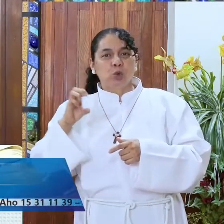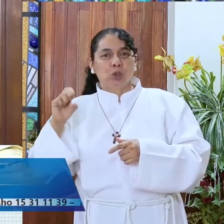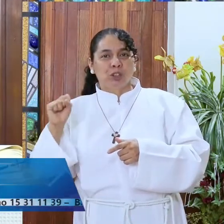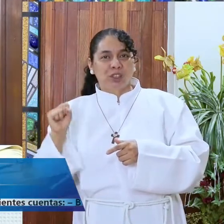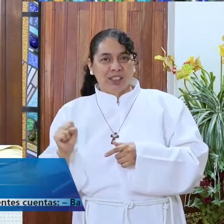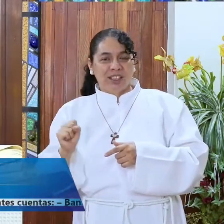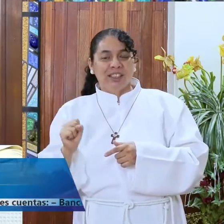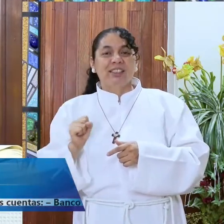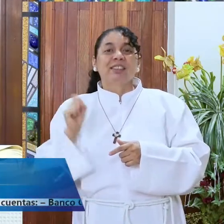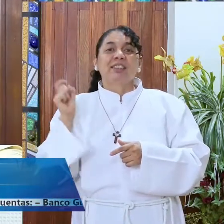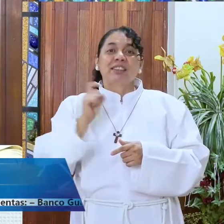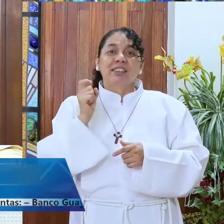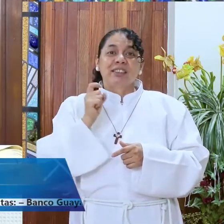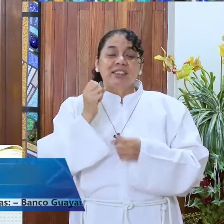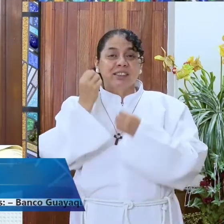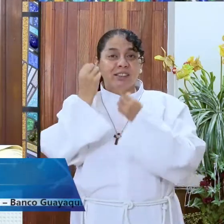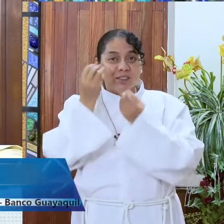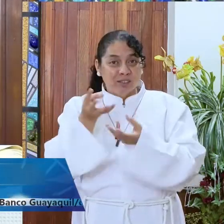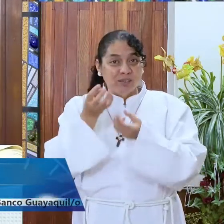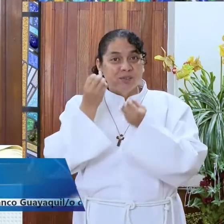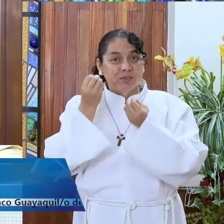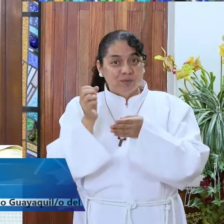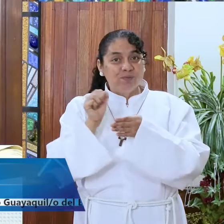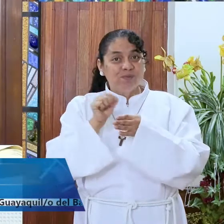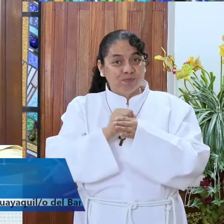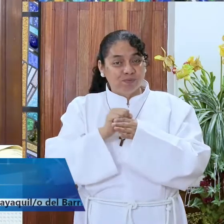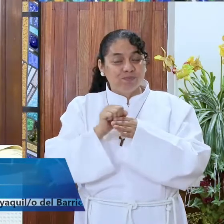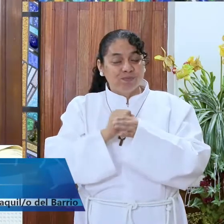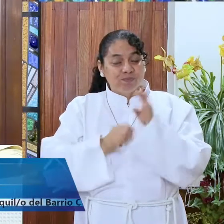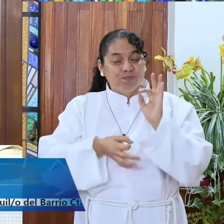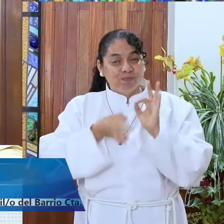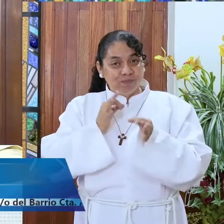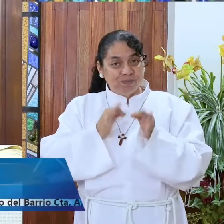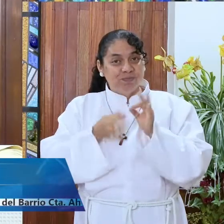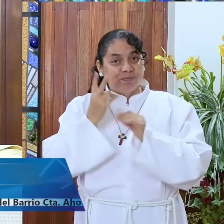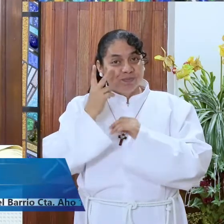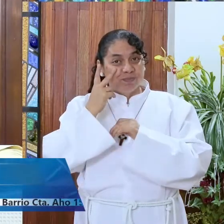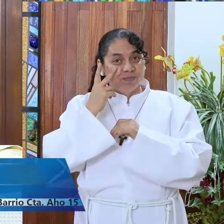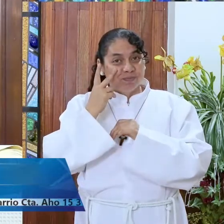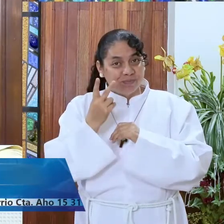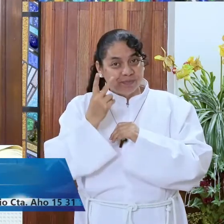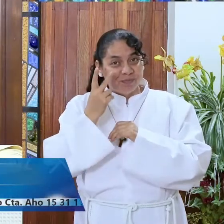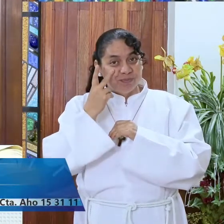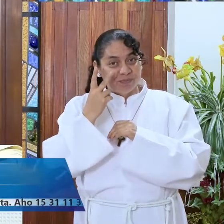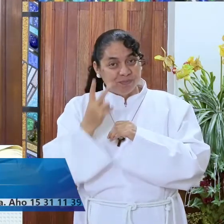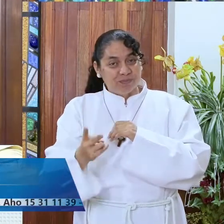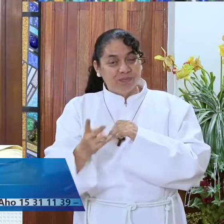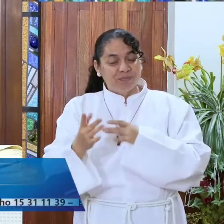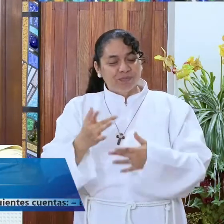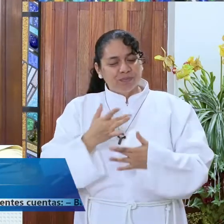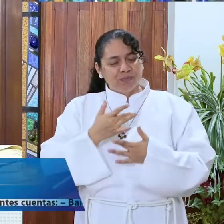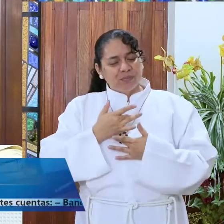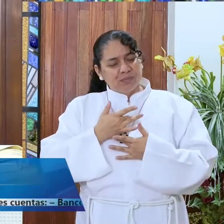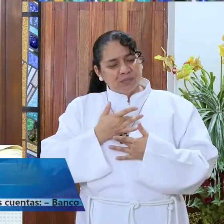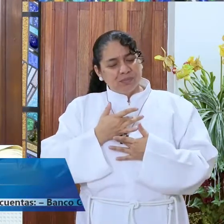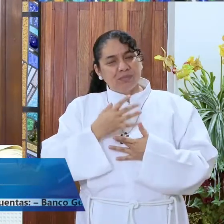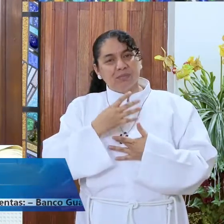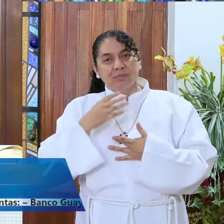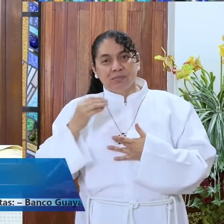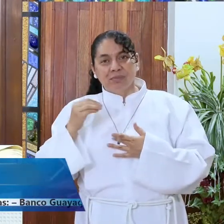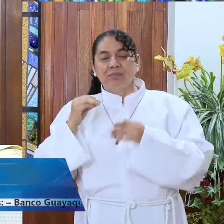y ojalá de ponerlas en práctica mirar compadecerse y enseñar